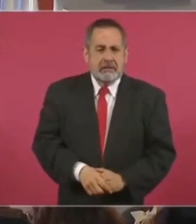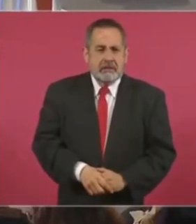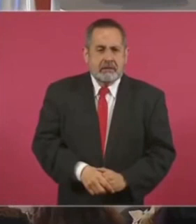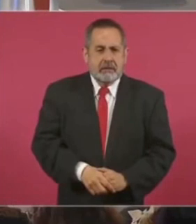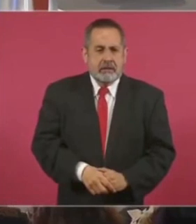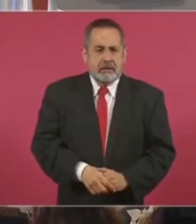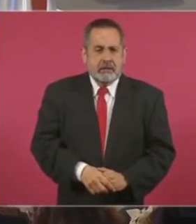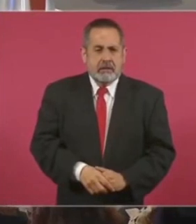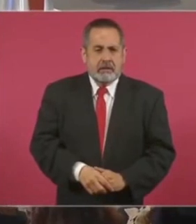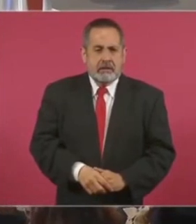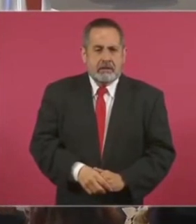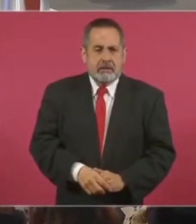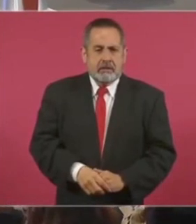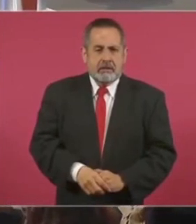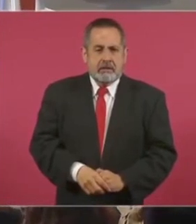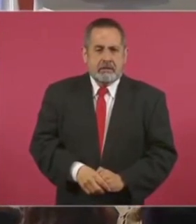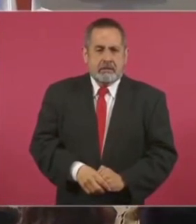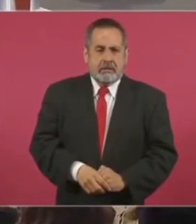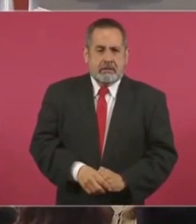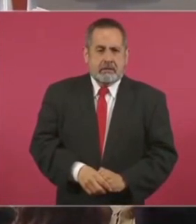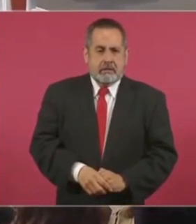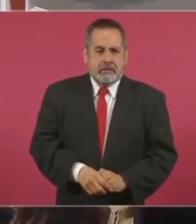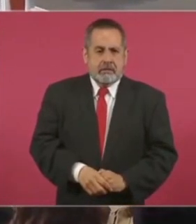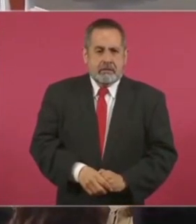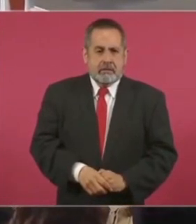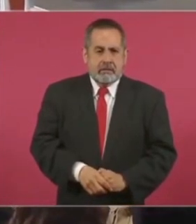Ah, no, pues sí.